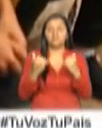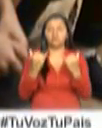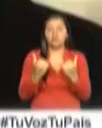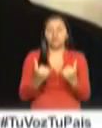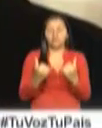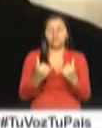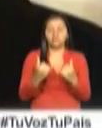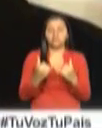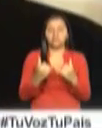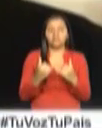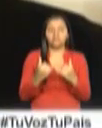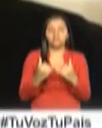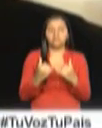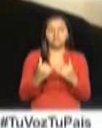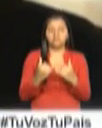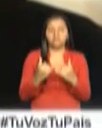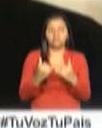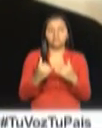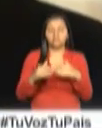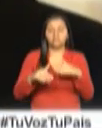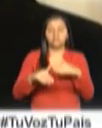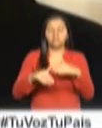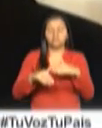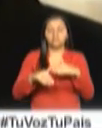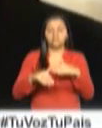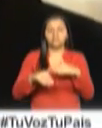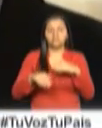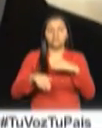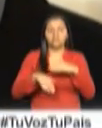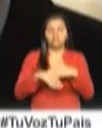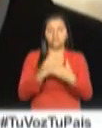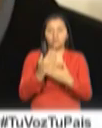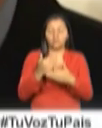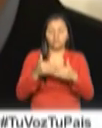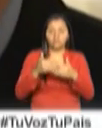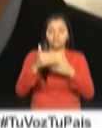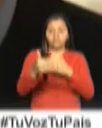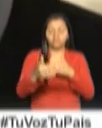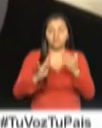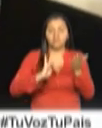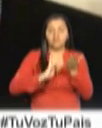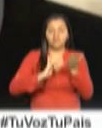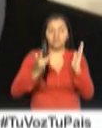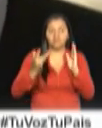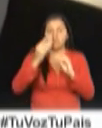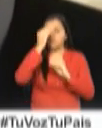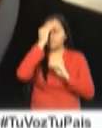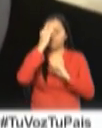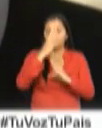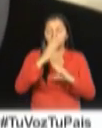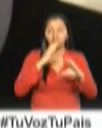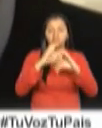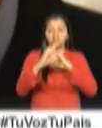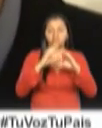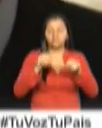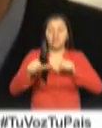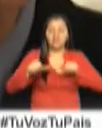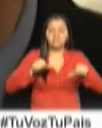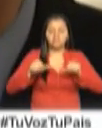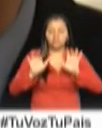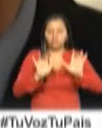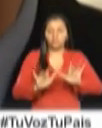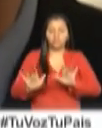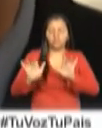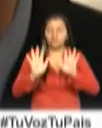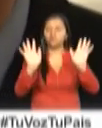los, hablando ya de la nueva era de la tecnología, de la información y el conocimiento, no estamos hablando de administrar computadores,